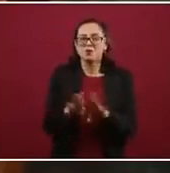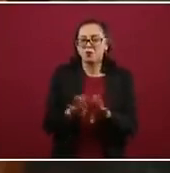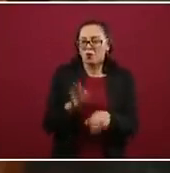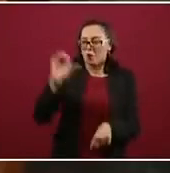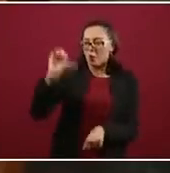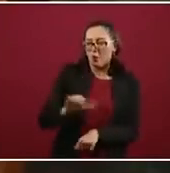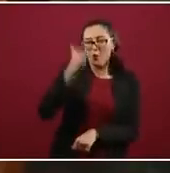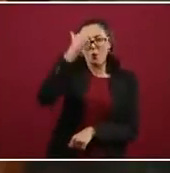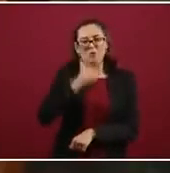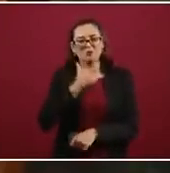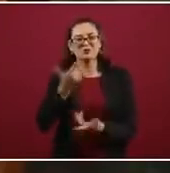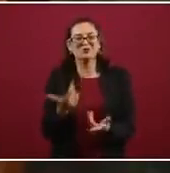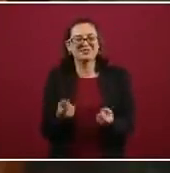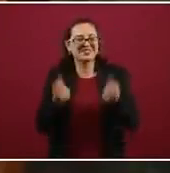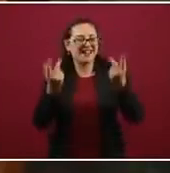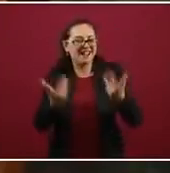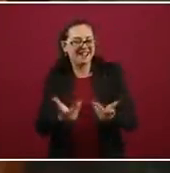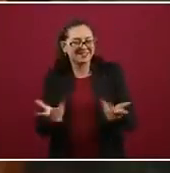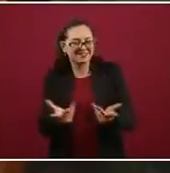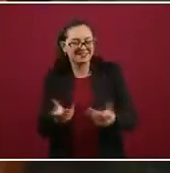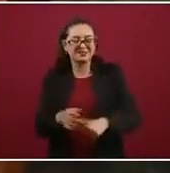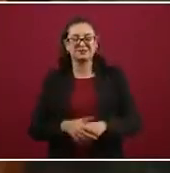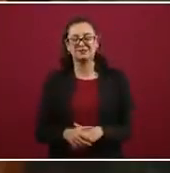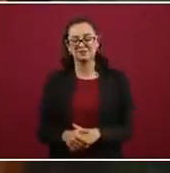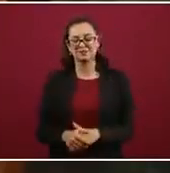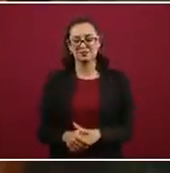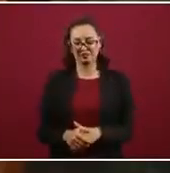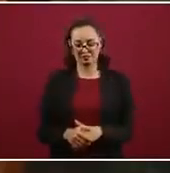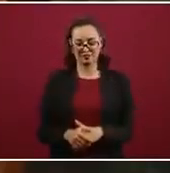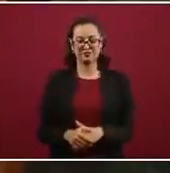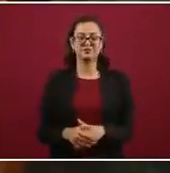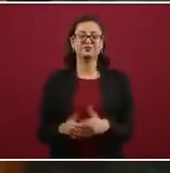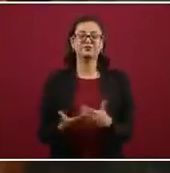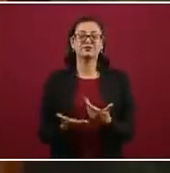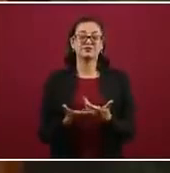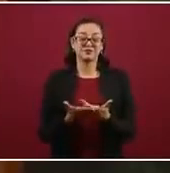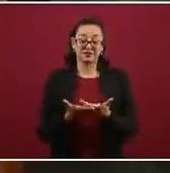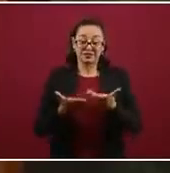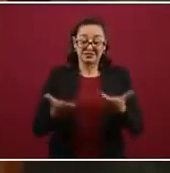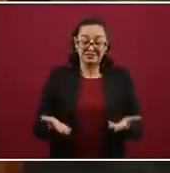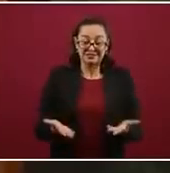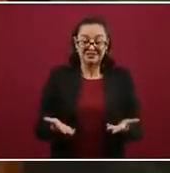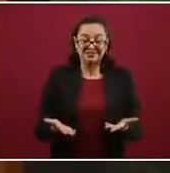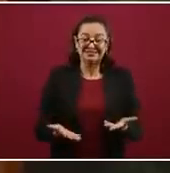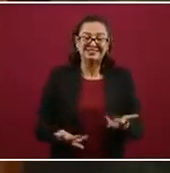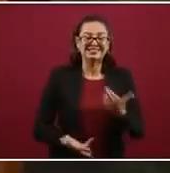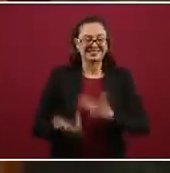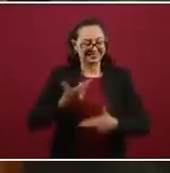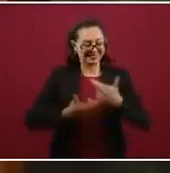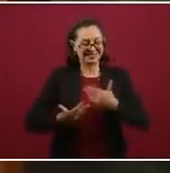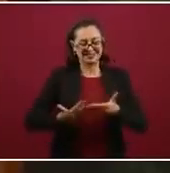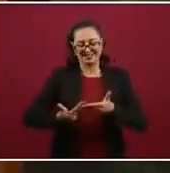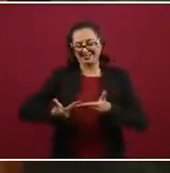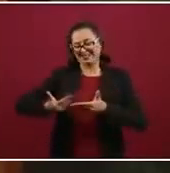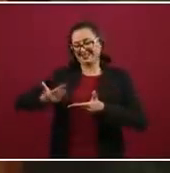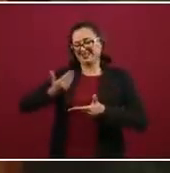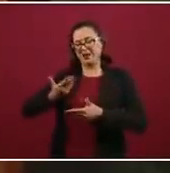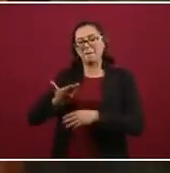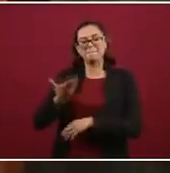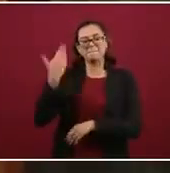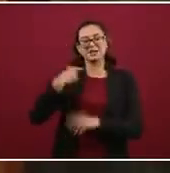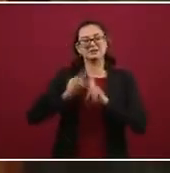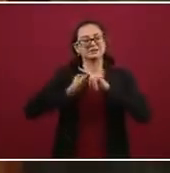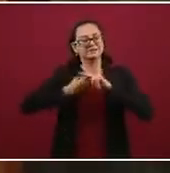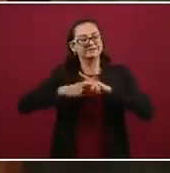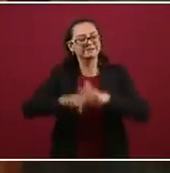encuentran esta noche. Y bueno, del presente nos vamos una vez más hacia el origen del movimiento